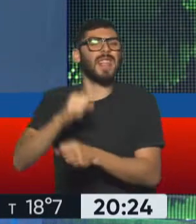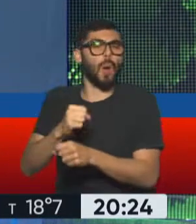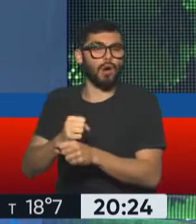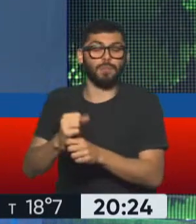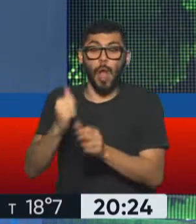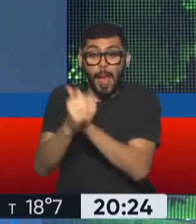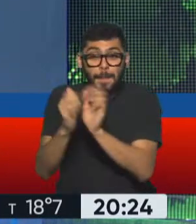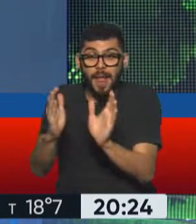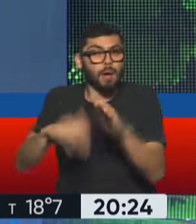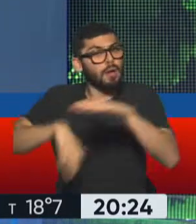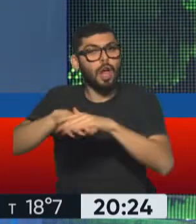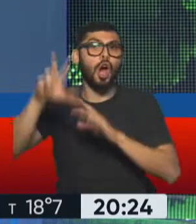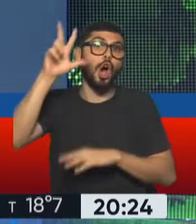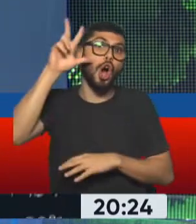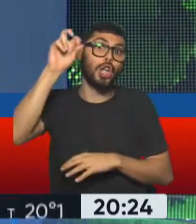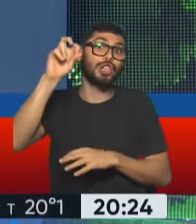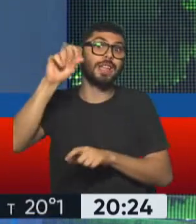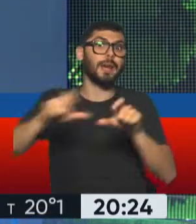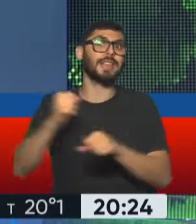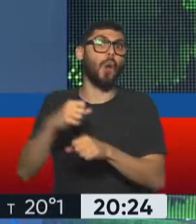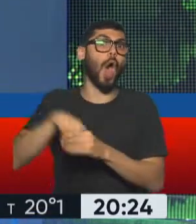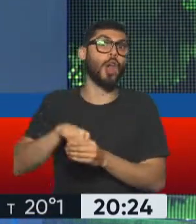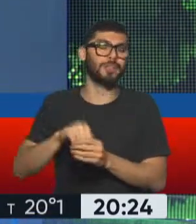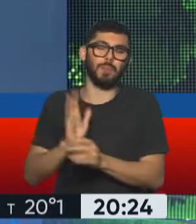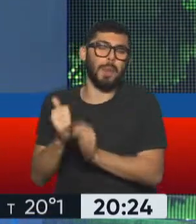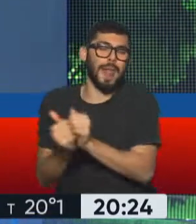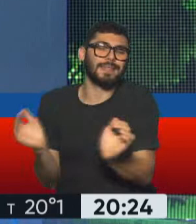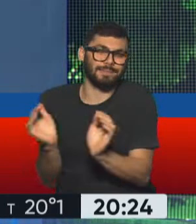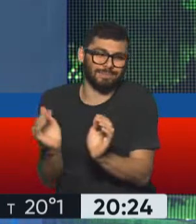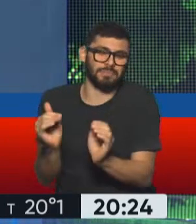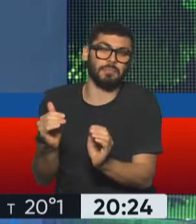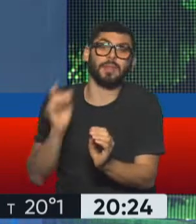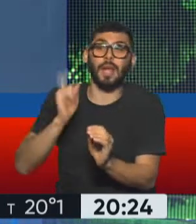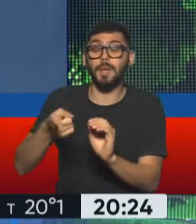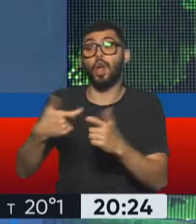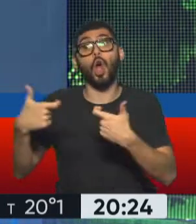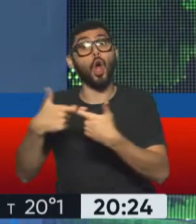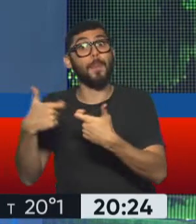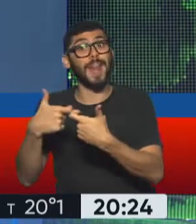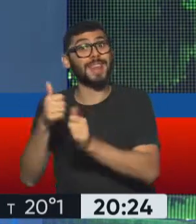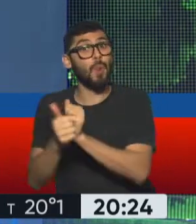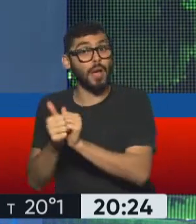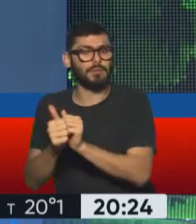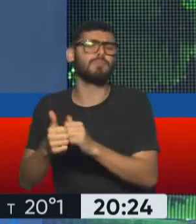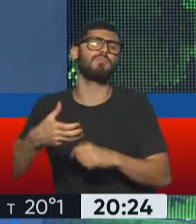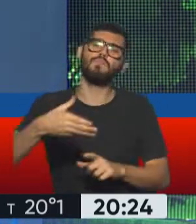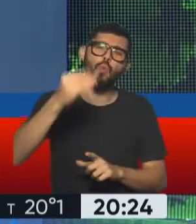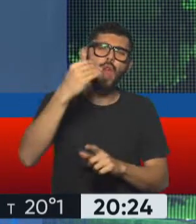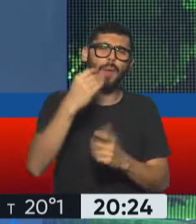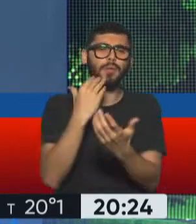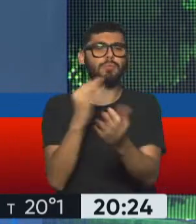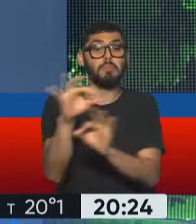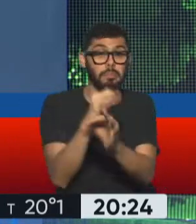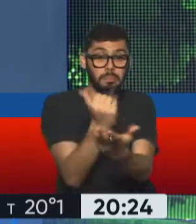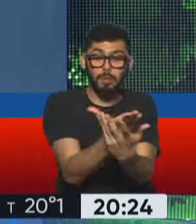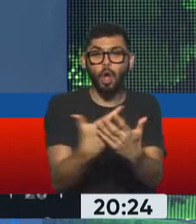decir, focalizamos en las micro y pequeñas empresas. También para cooperativas, que es una novedad. Muchas veces las cooperativas no están contempladas en los